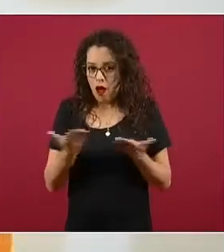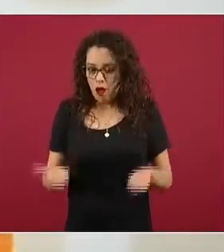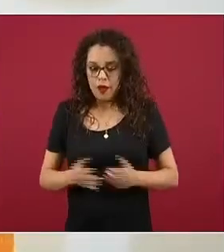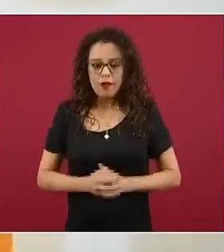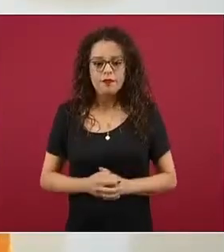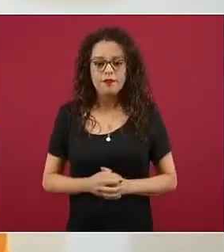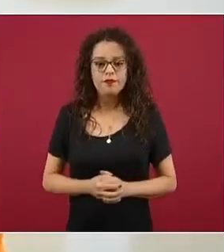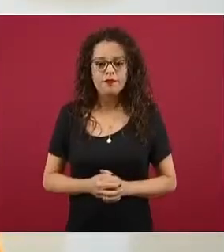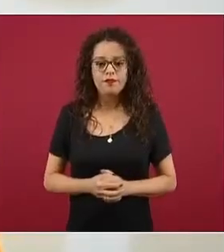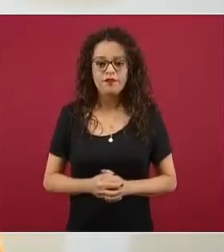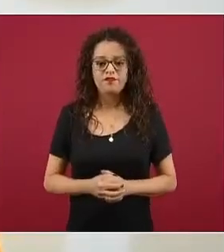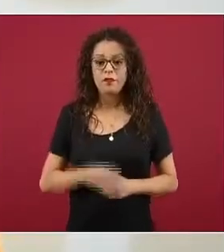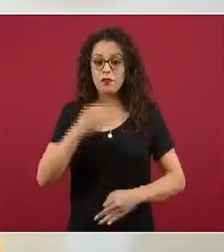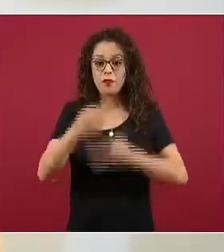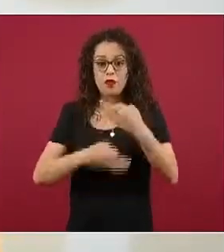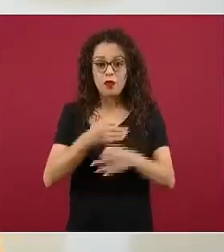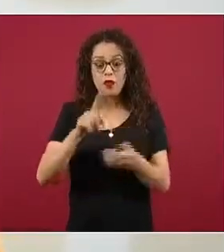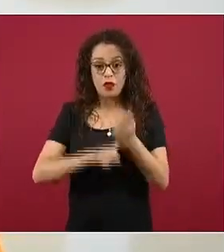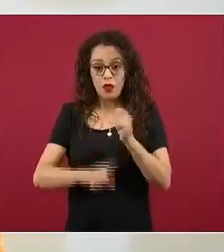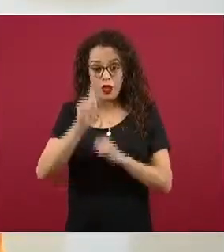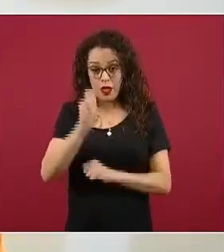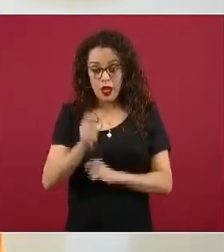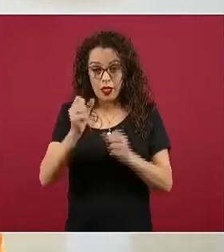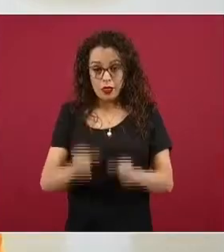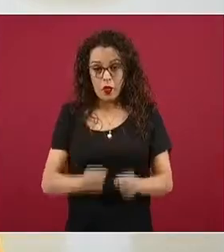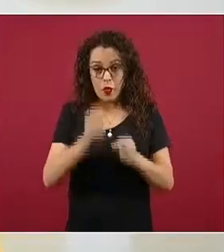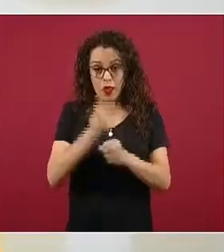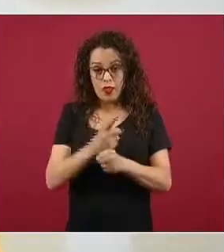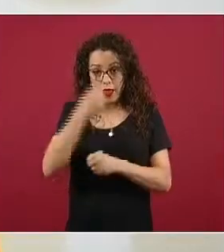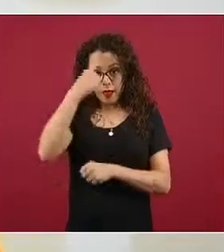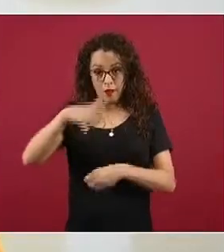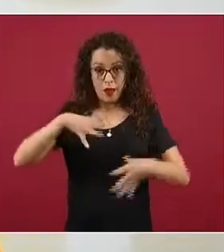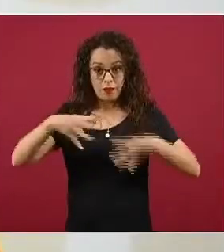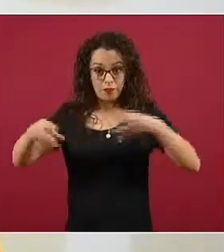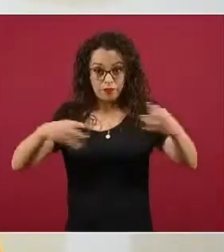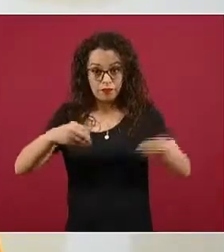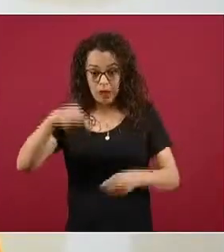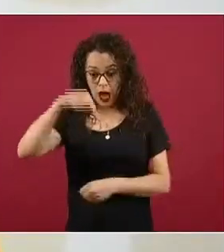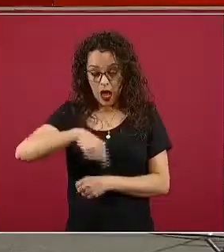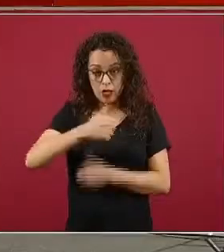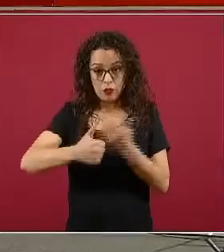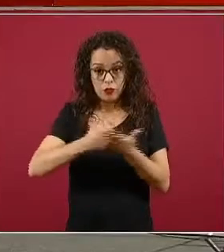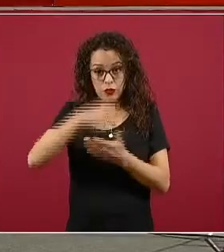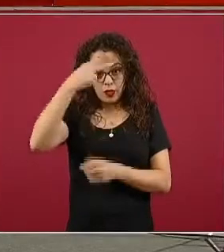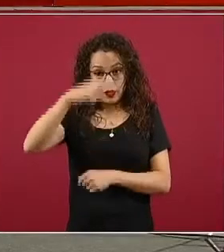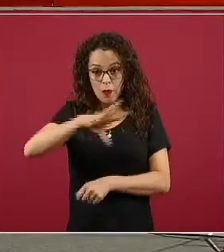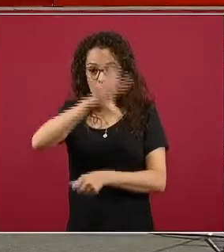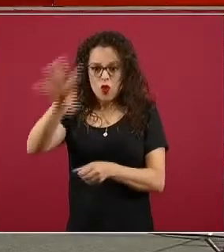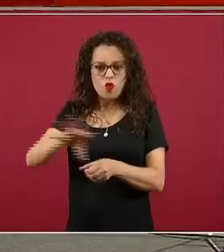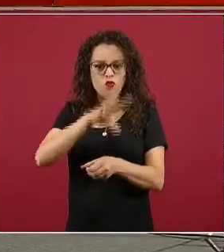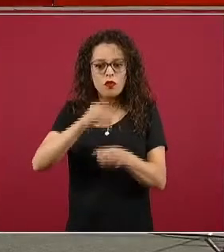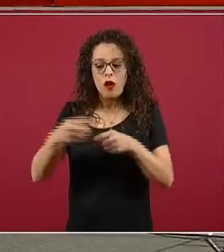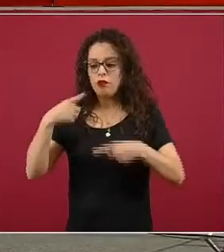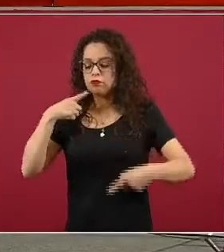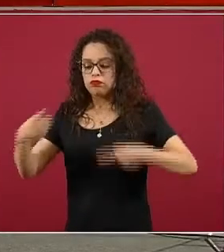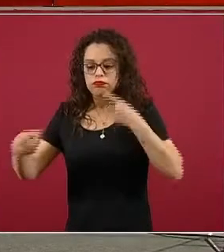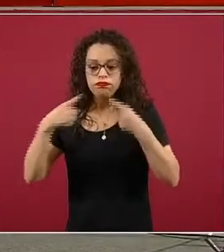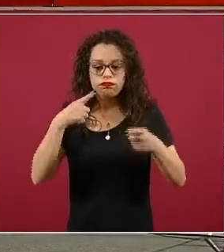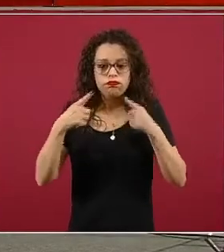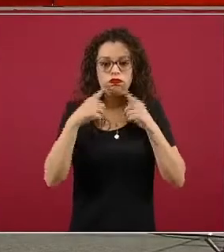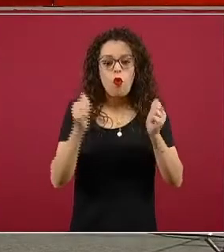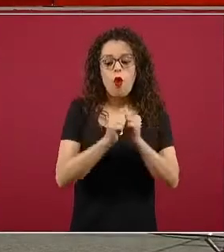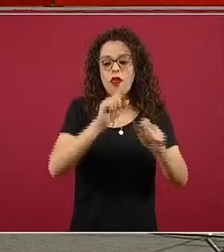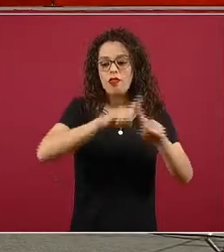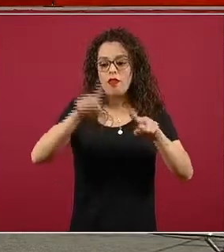seguridad epidemiológica que se despliegan en la Ciudad de México, todos fueron discutidos y consensados con los